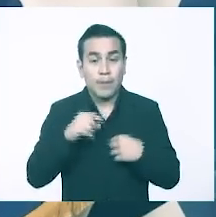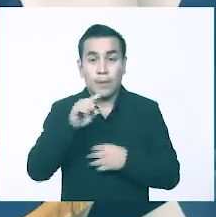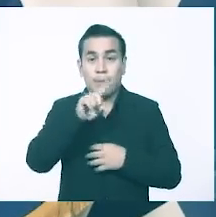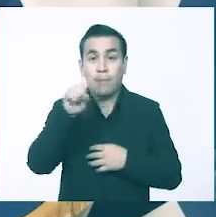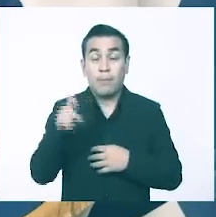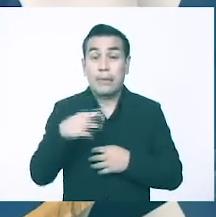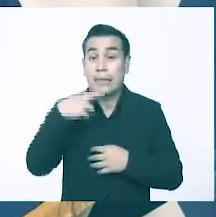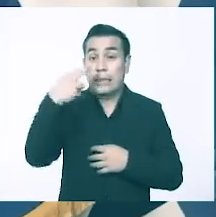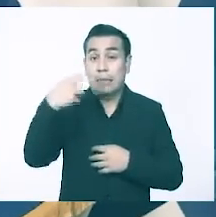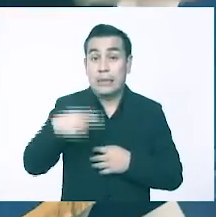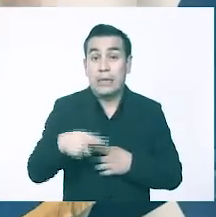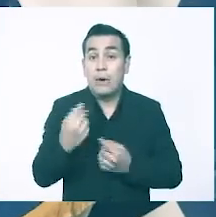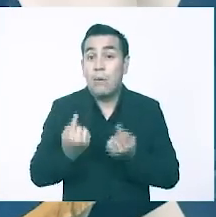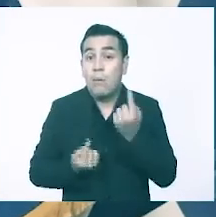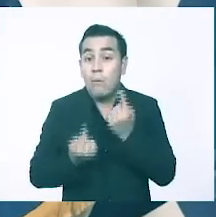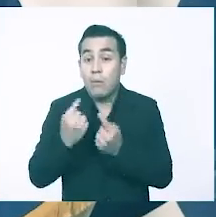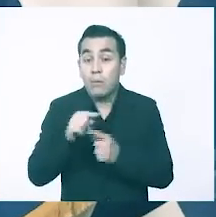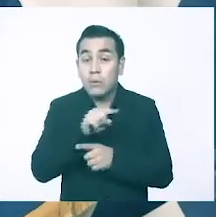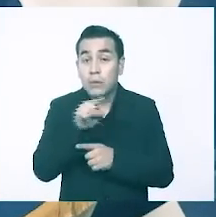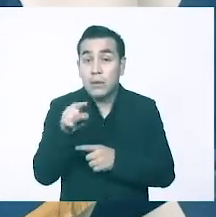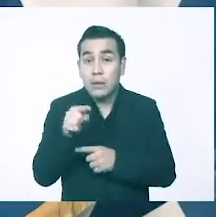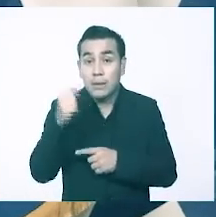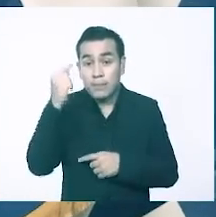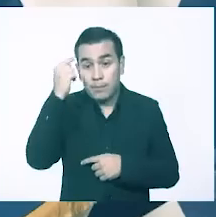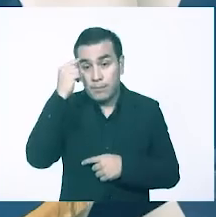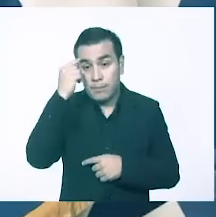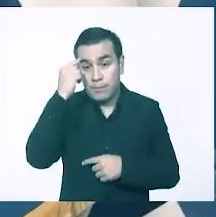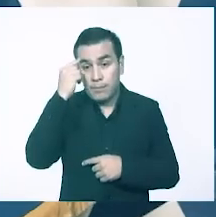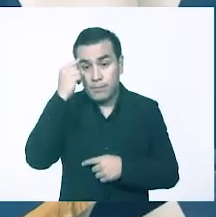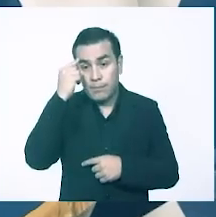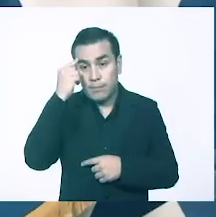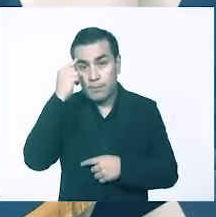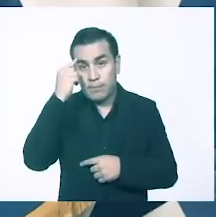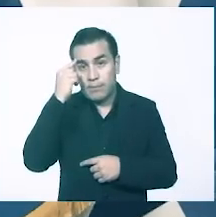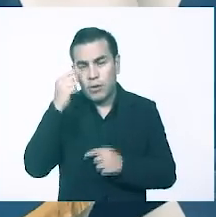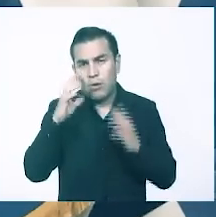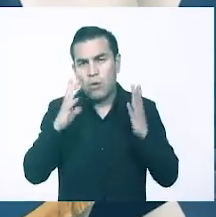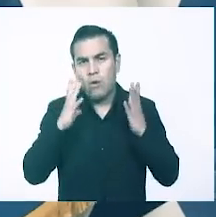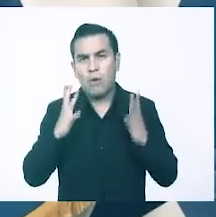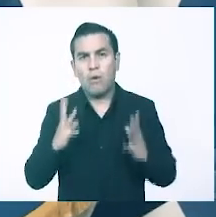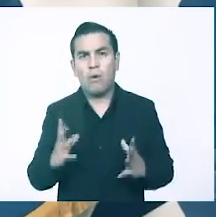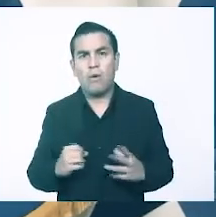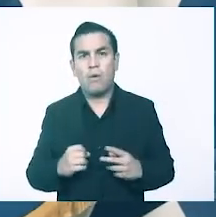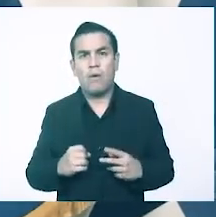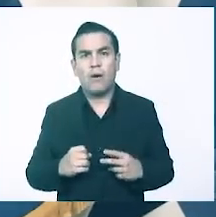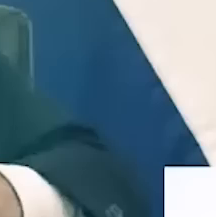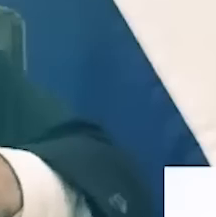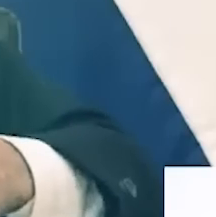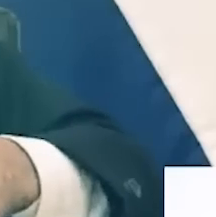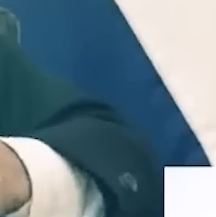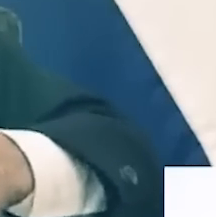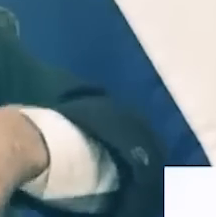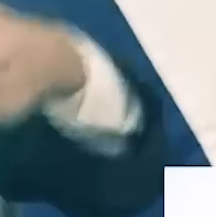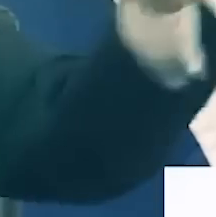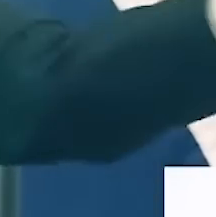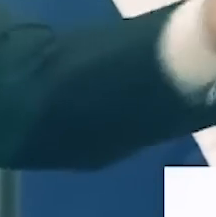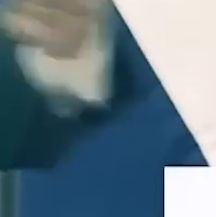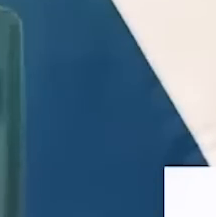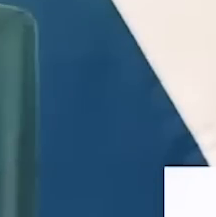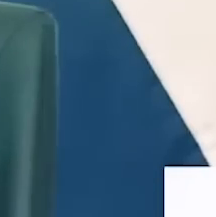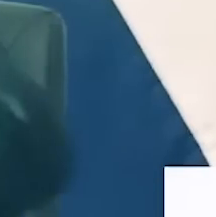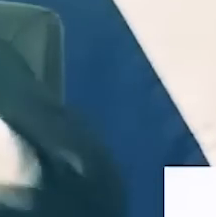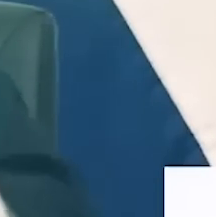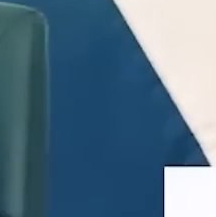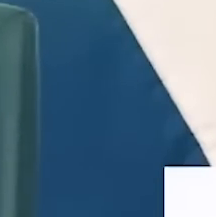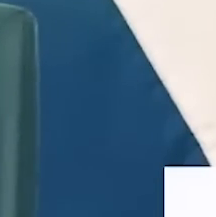a la verdadera sociedad civil. ¿O ustedes creen que un gobierno odiado, que viola los derechos humanos, que reprime